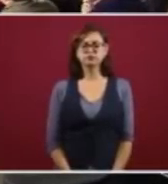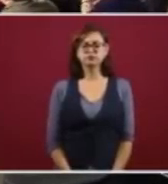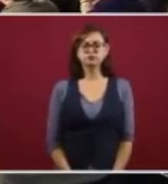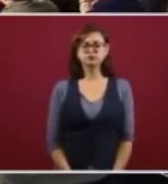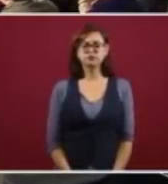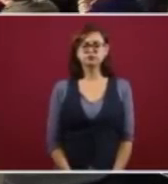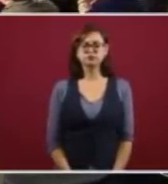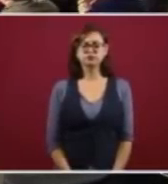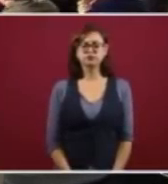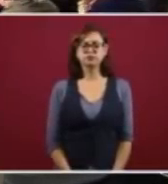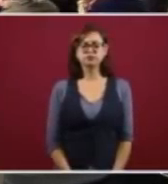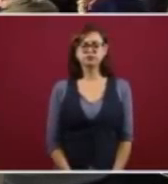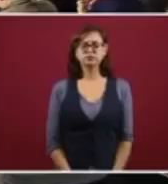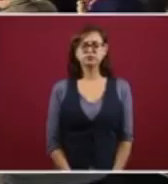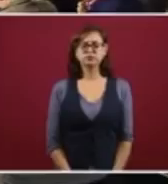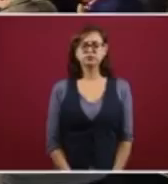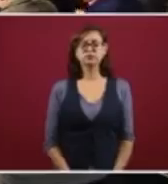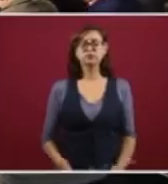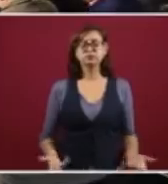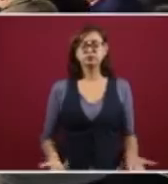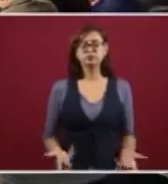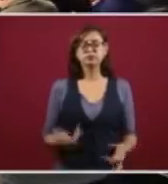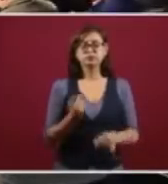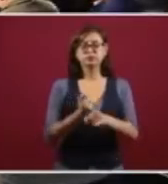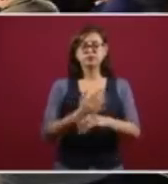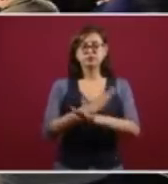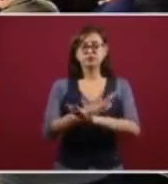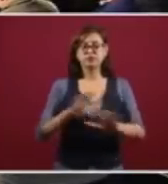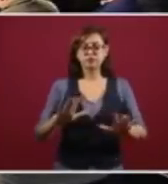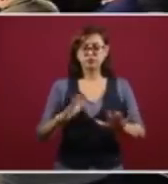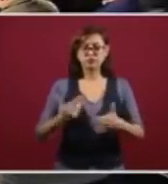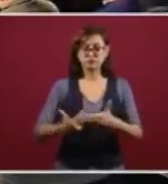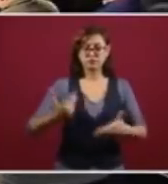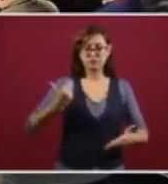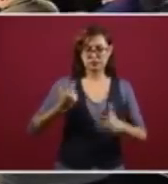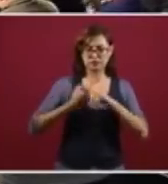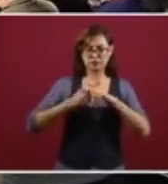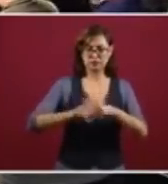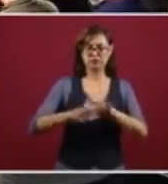Bien, miren, los datos que dábamos en un inicio